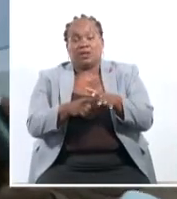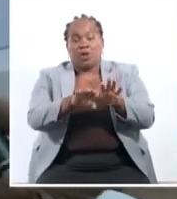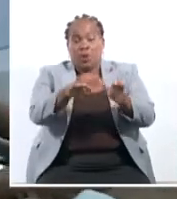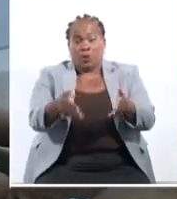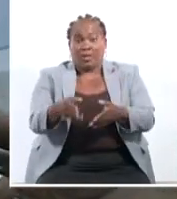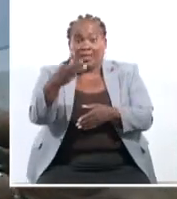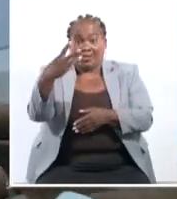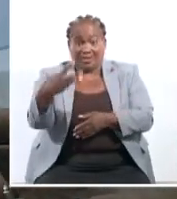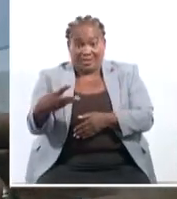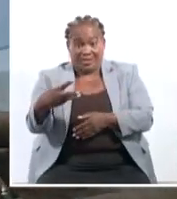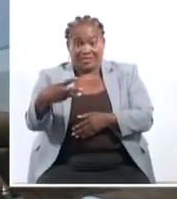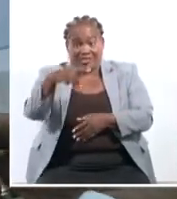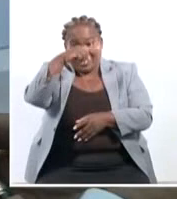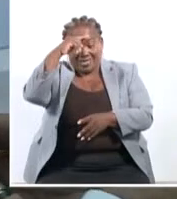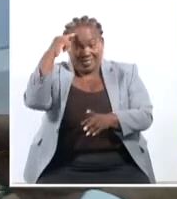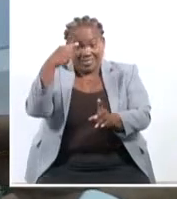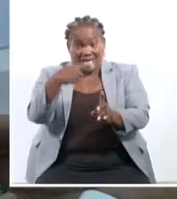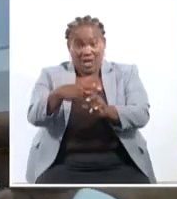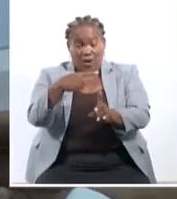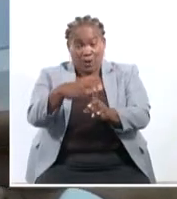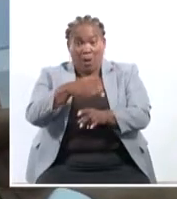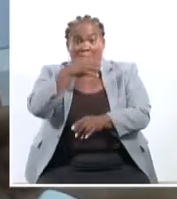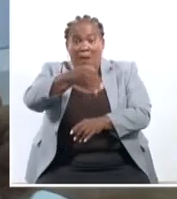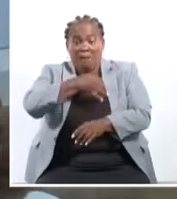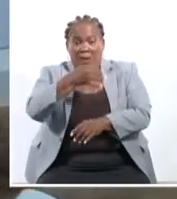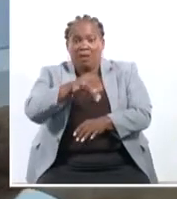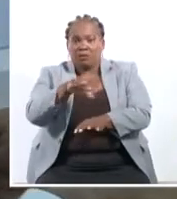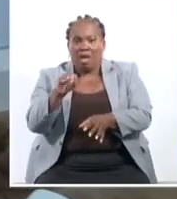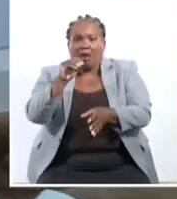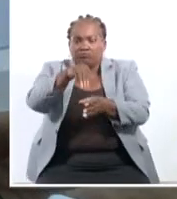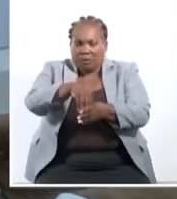Santa Cruz, como hemos explicado otras veces, que ya se nos debe incorporar